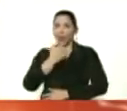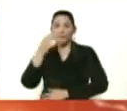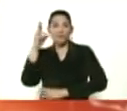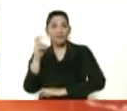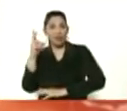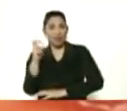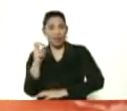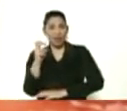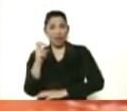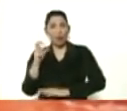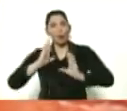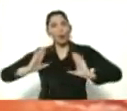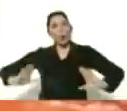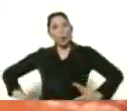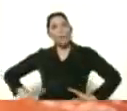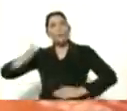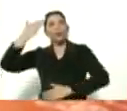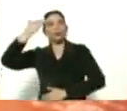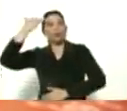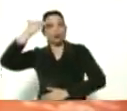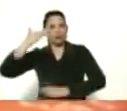y el cuerpo lo sabe.